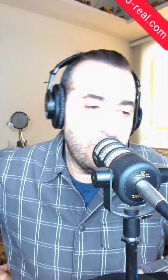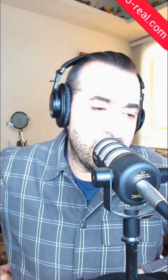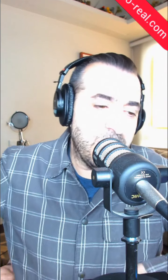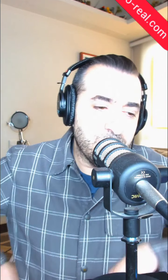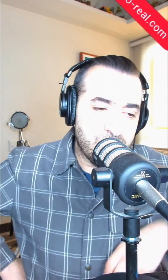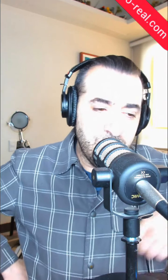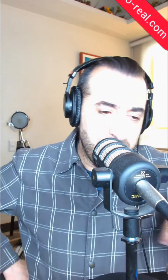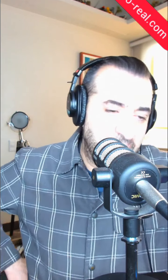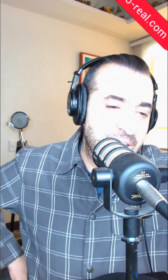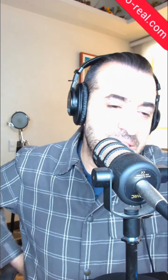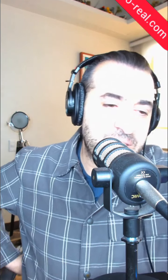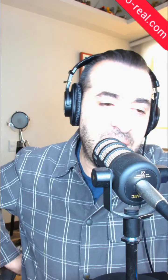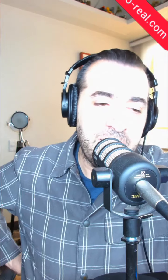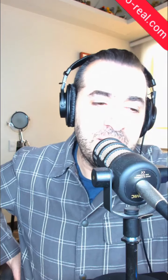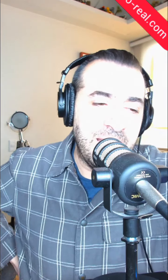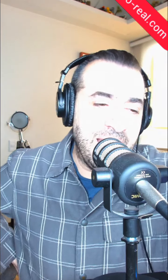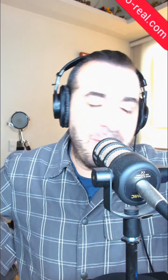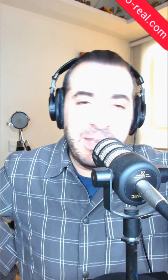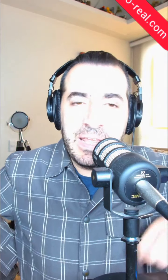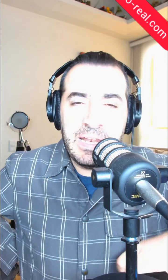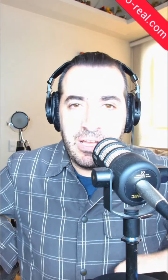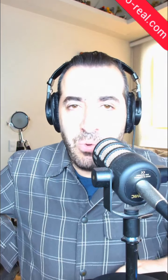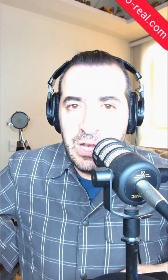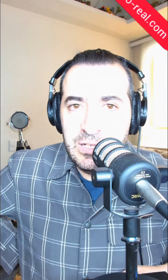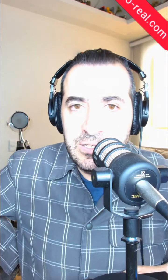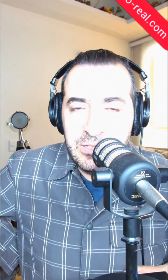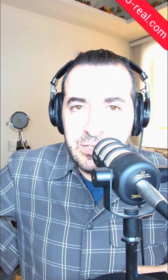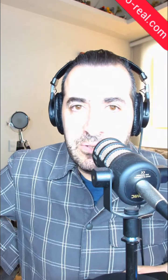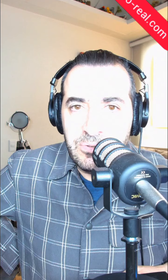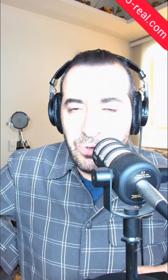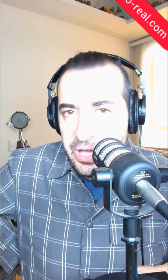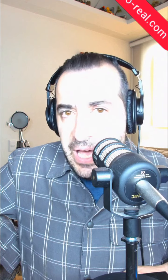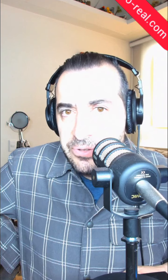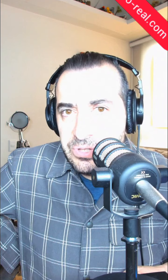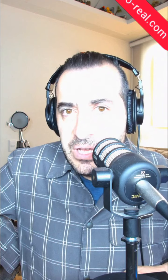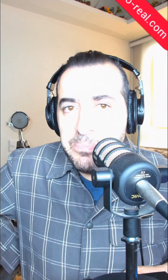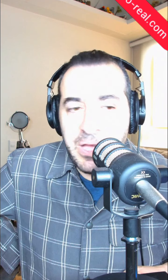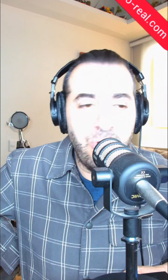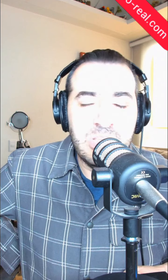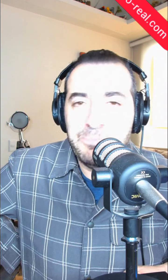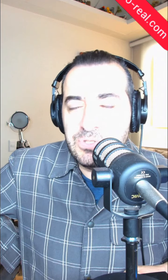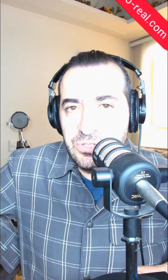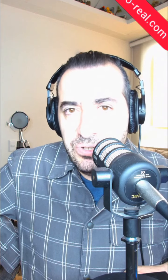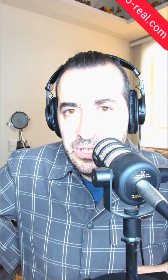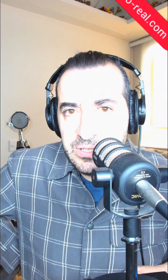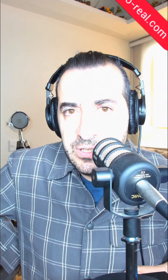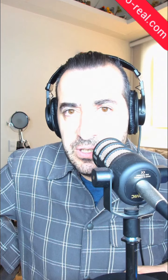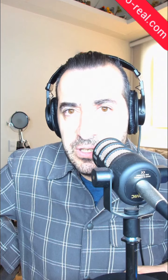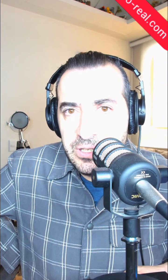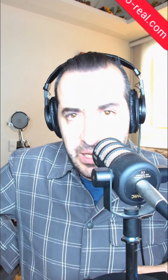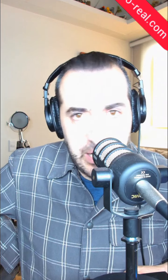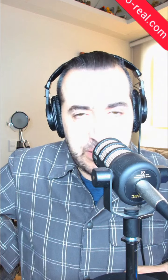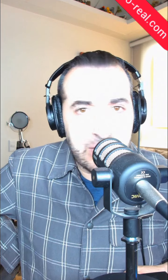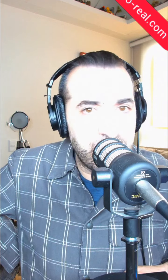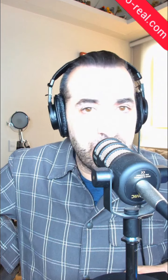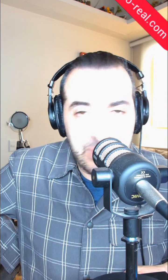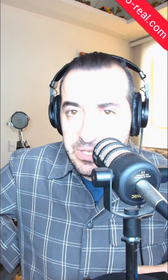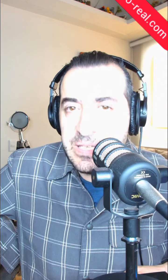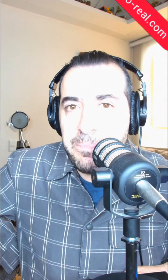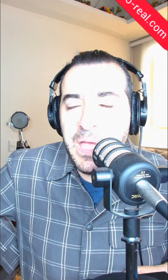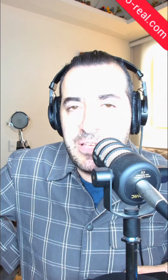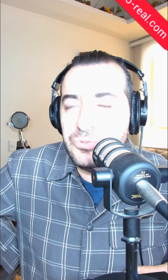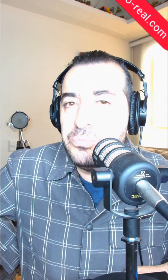No nos hagamos tontos, ahí está la manera en la cual lograron tener mejores posiciones en las